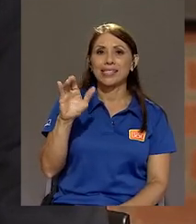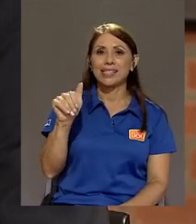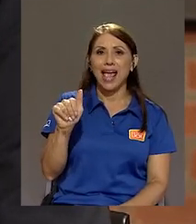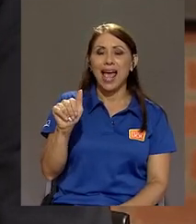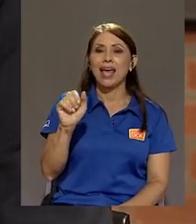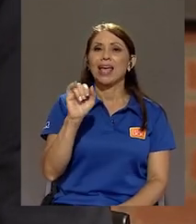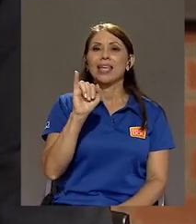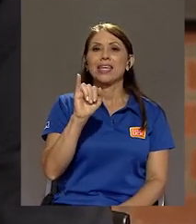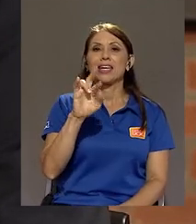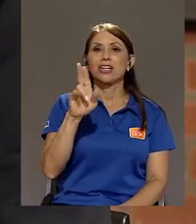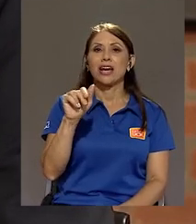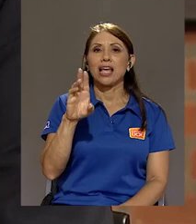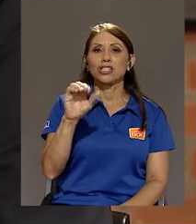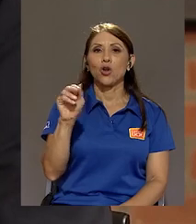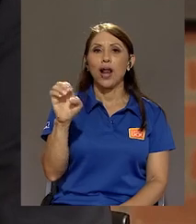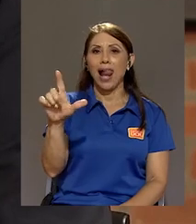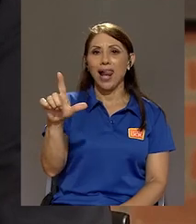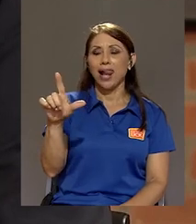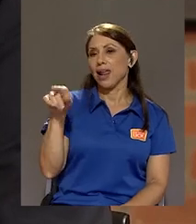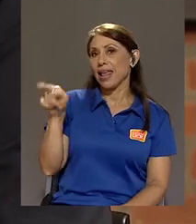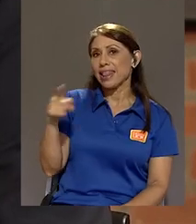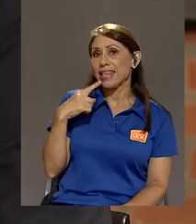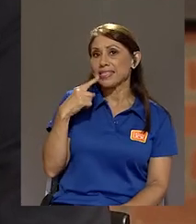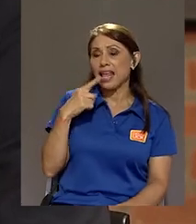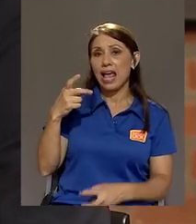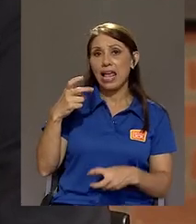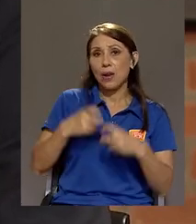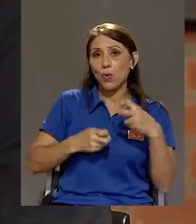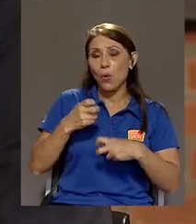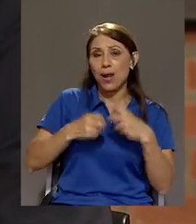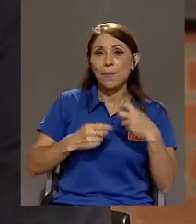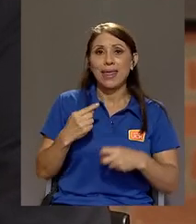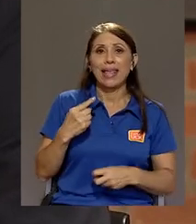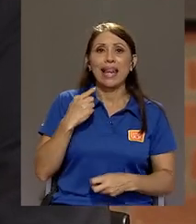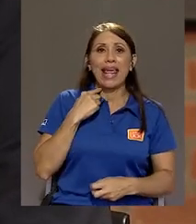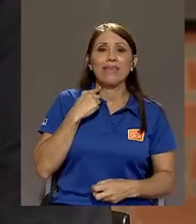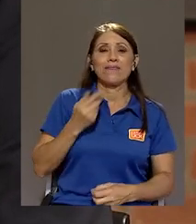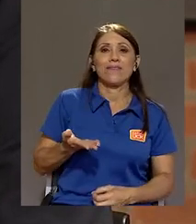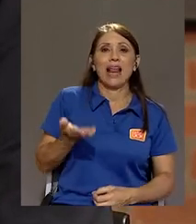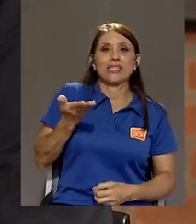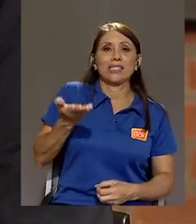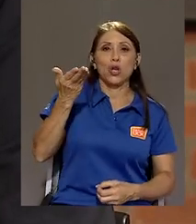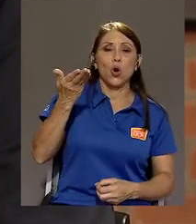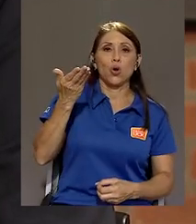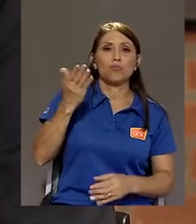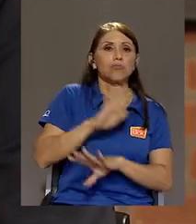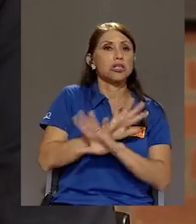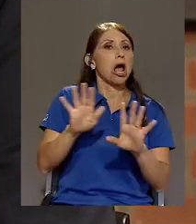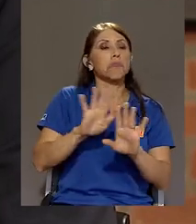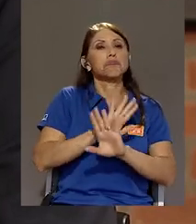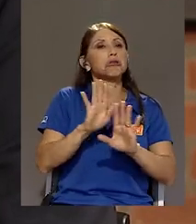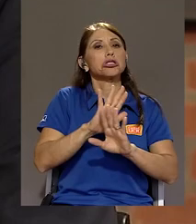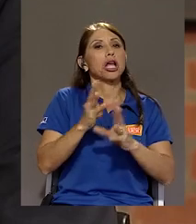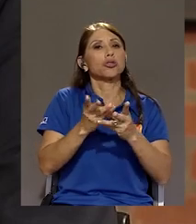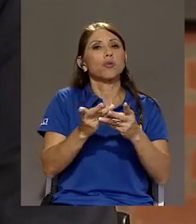planteaba que el problema, en algún momento, que el problema de la inflación estaba básicamente superado porque